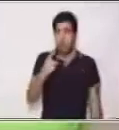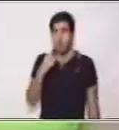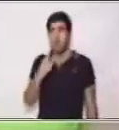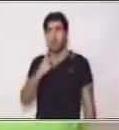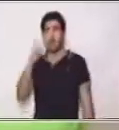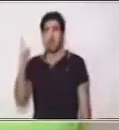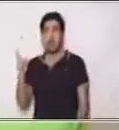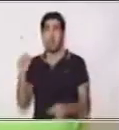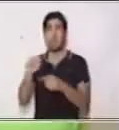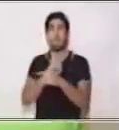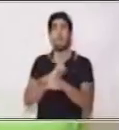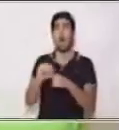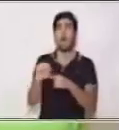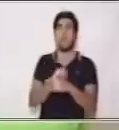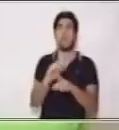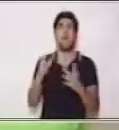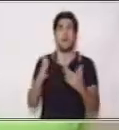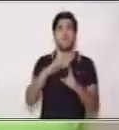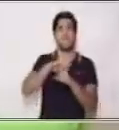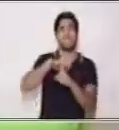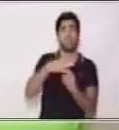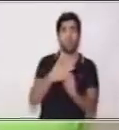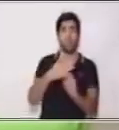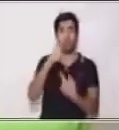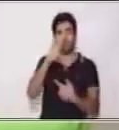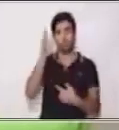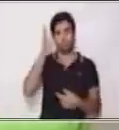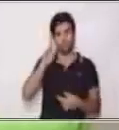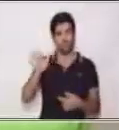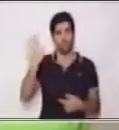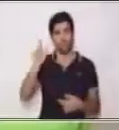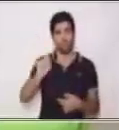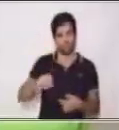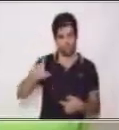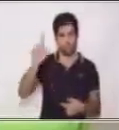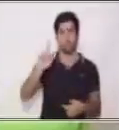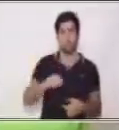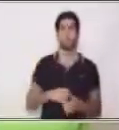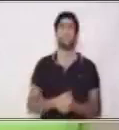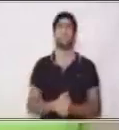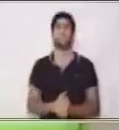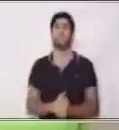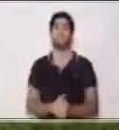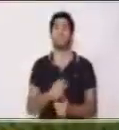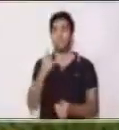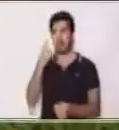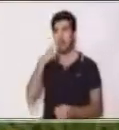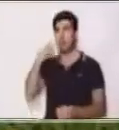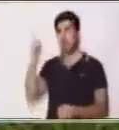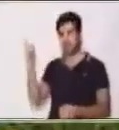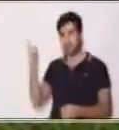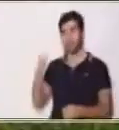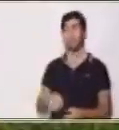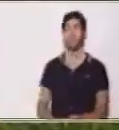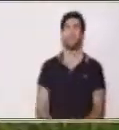esto en situaciones ya de contexto. Vamos a resolver estos problemas.